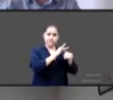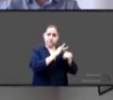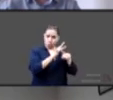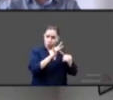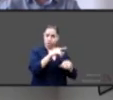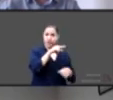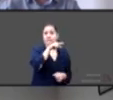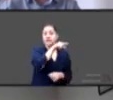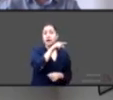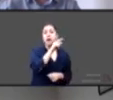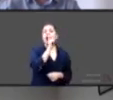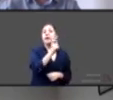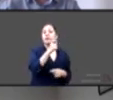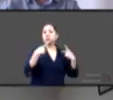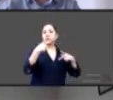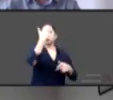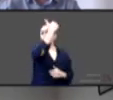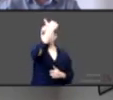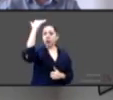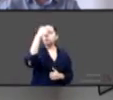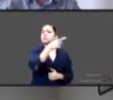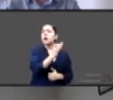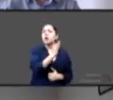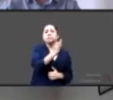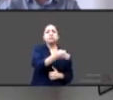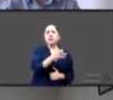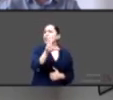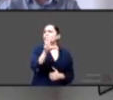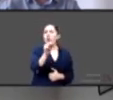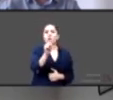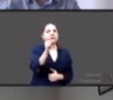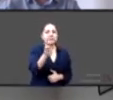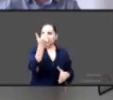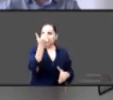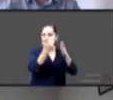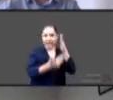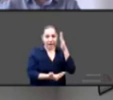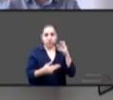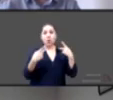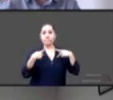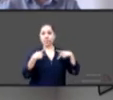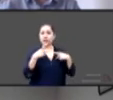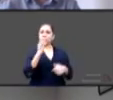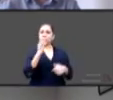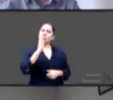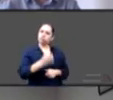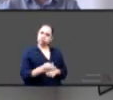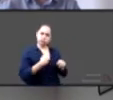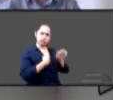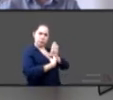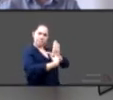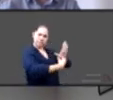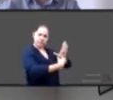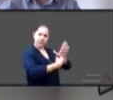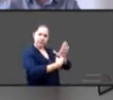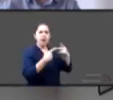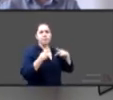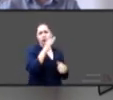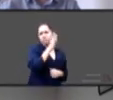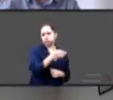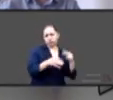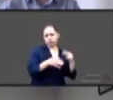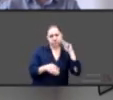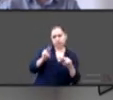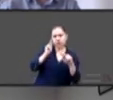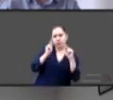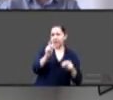La pornografía de adultos no es considerada un delito, pero la pornografía infantil, como sé cómo se regula en la legislación,